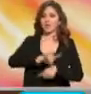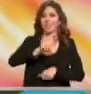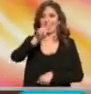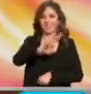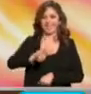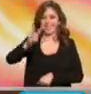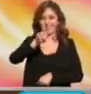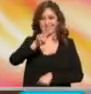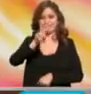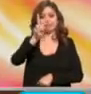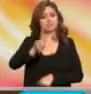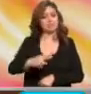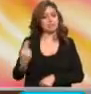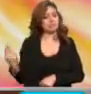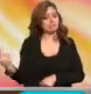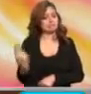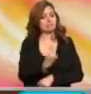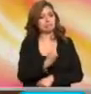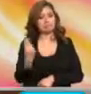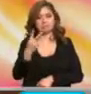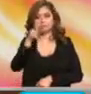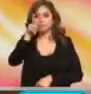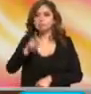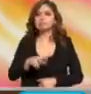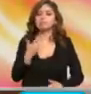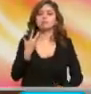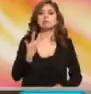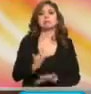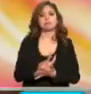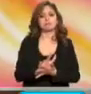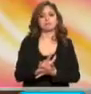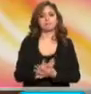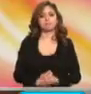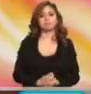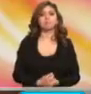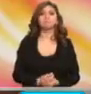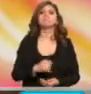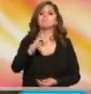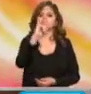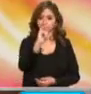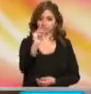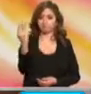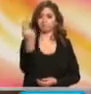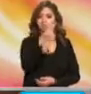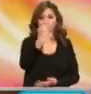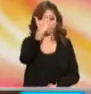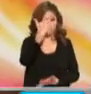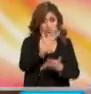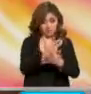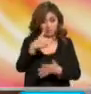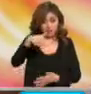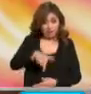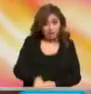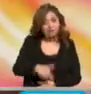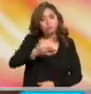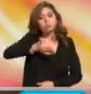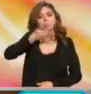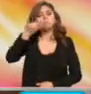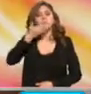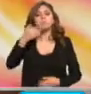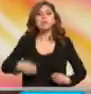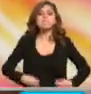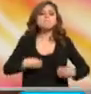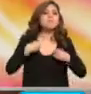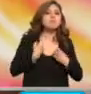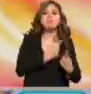lo disfrutar sabe, bien. lo sabe, ¿eh? Y lo necesitamos el descanso. El descanso es necesario. Fíjate que además vivimos una vida tan estresada